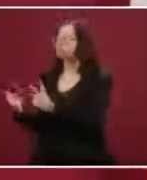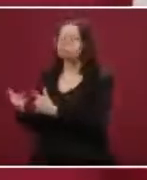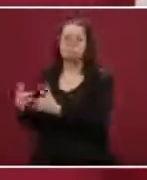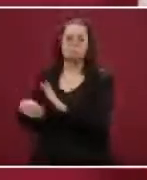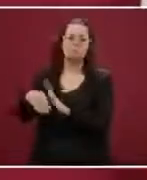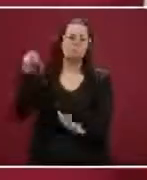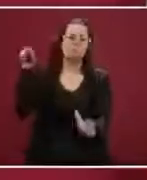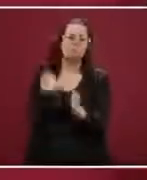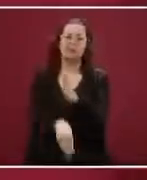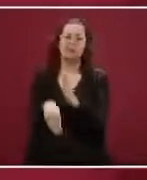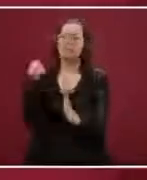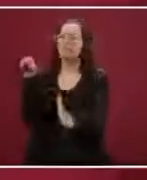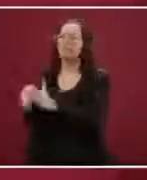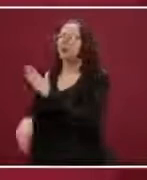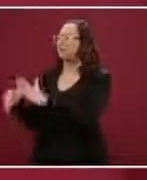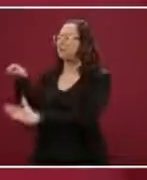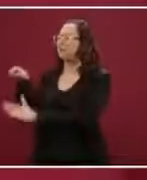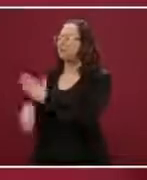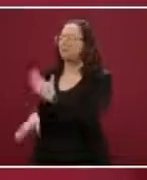deshechas.